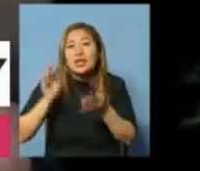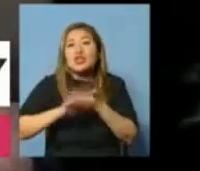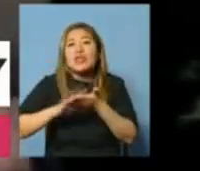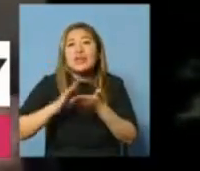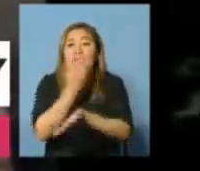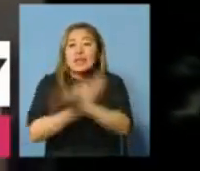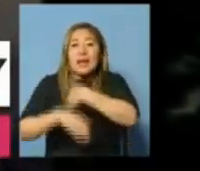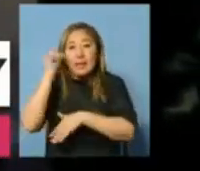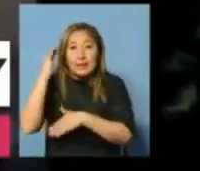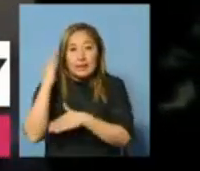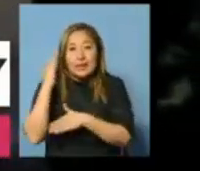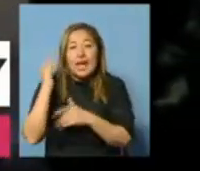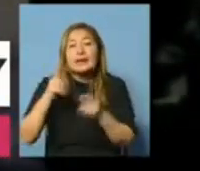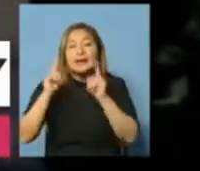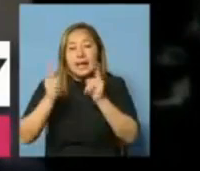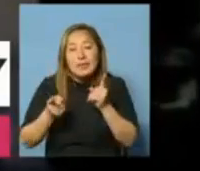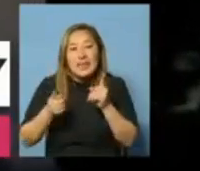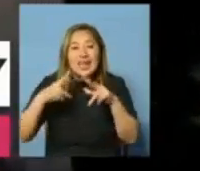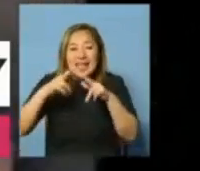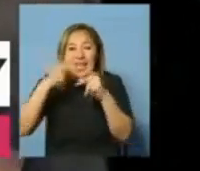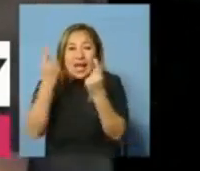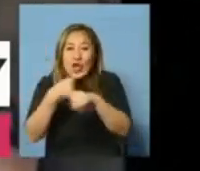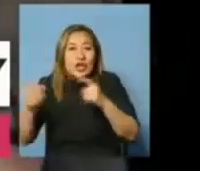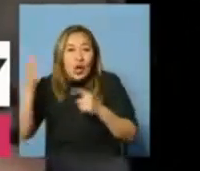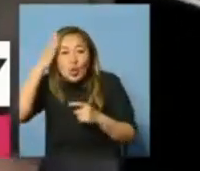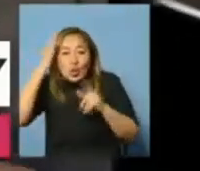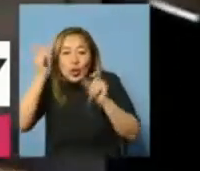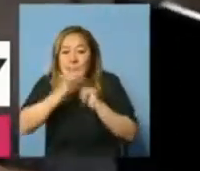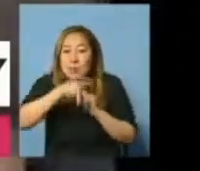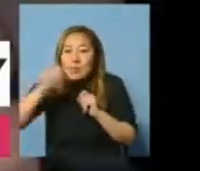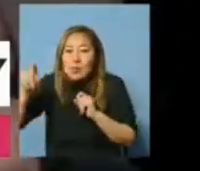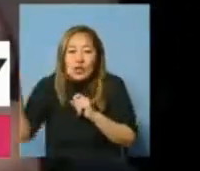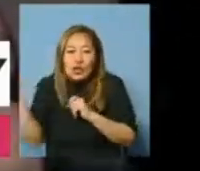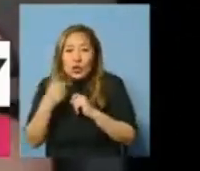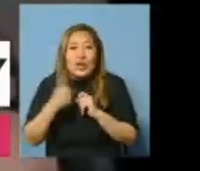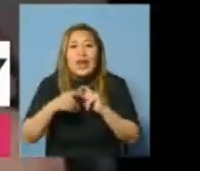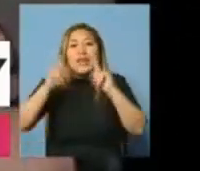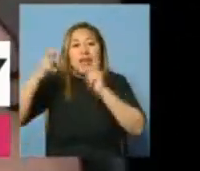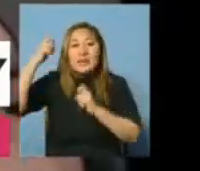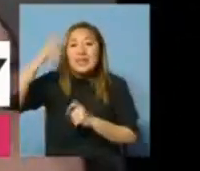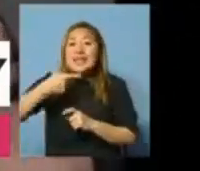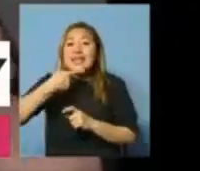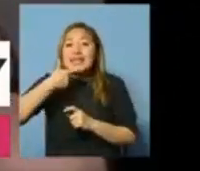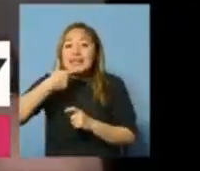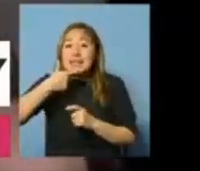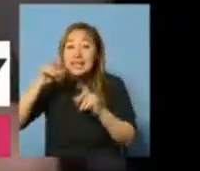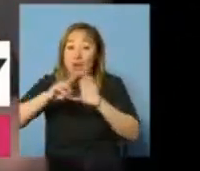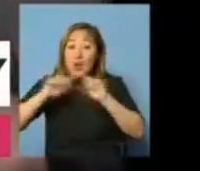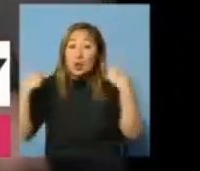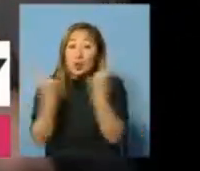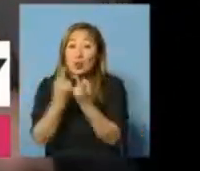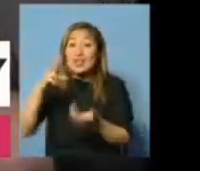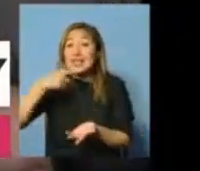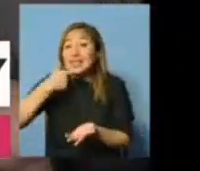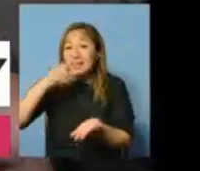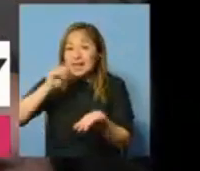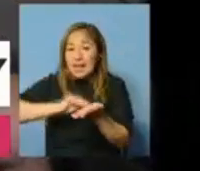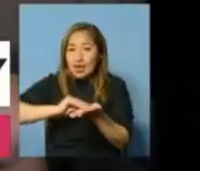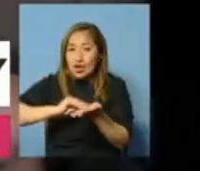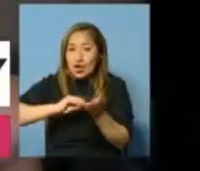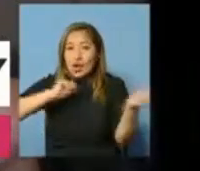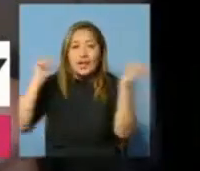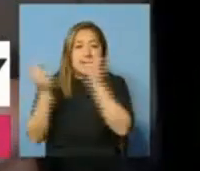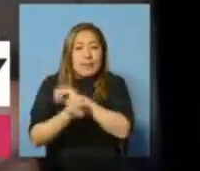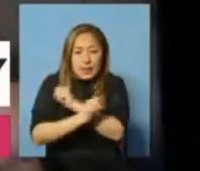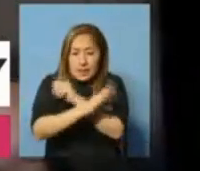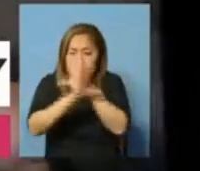la política del artesanado y el diseño nacional. Tenemos un Senado que ha transformado totalmente su manera de administrar,